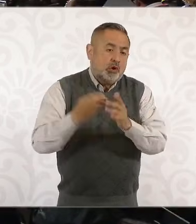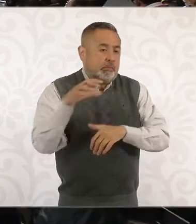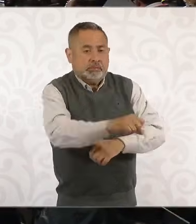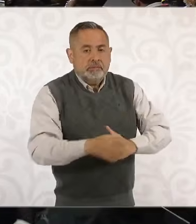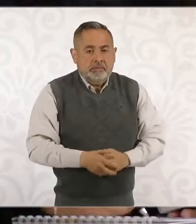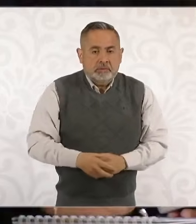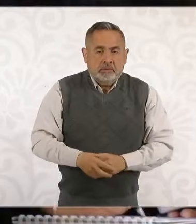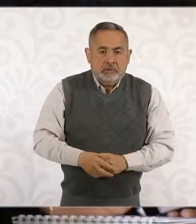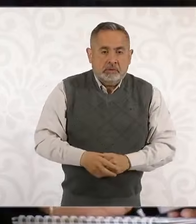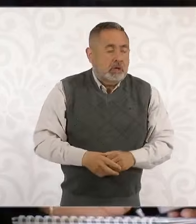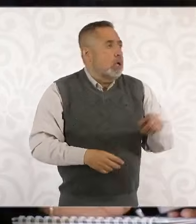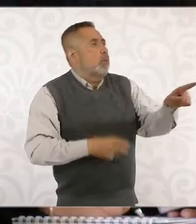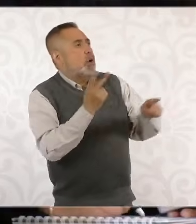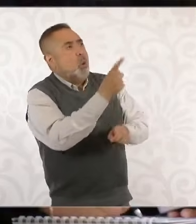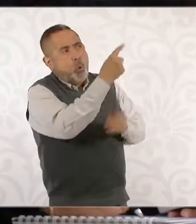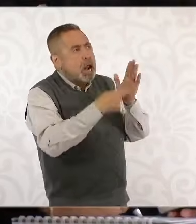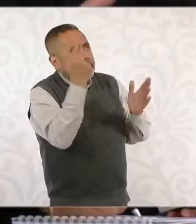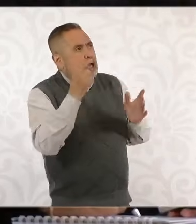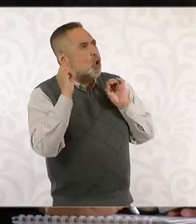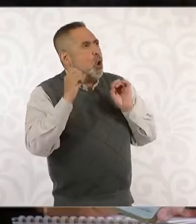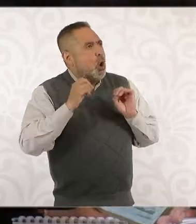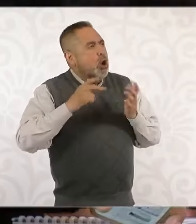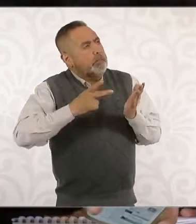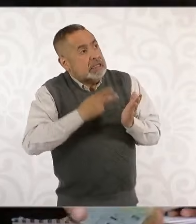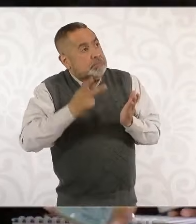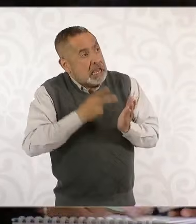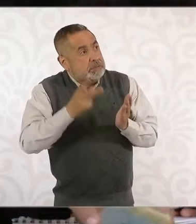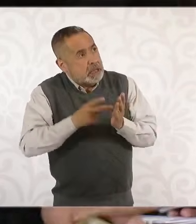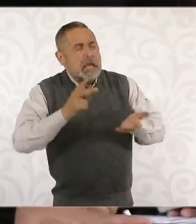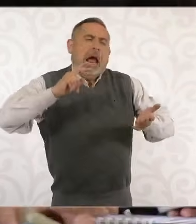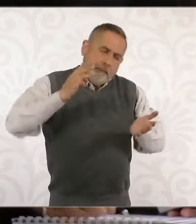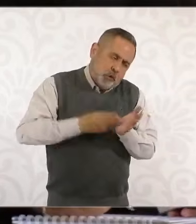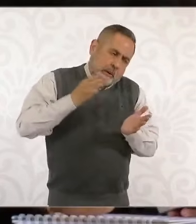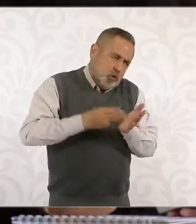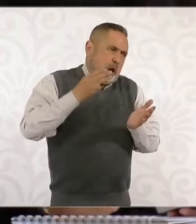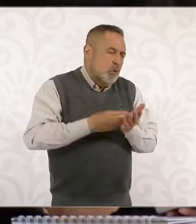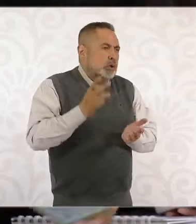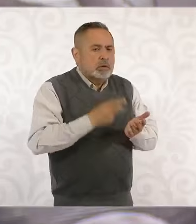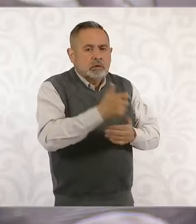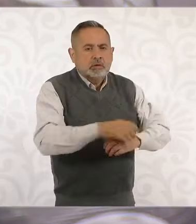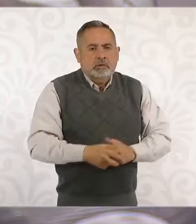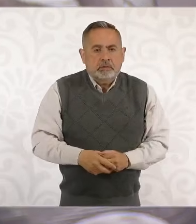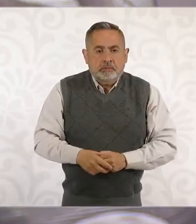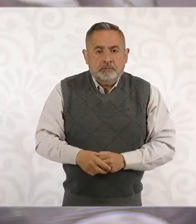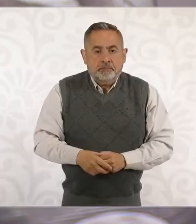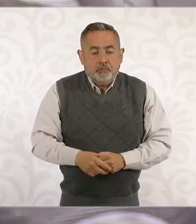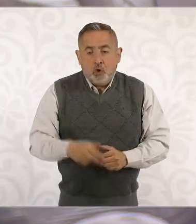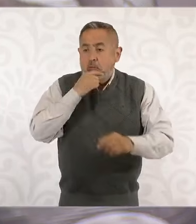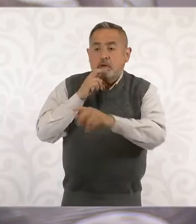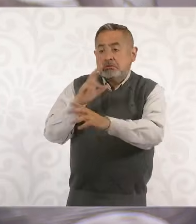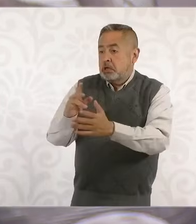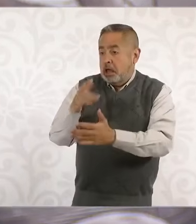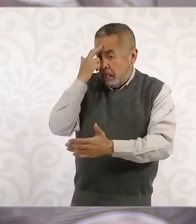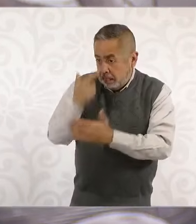aplicaría solamente una única ocasión o cada vez que ocurra en un concierto un fenómeno como el que Cada vez que se identifique que hay alguna falta a